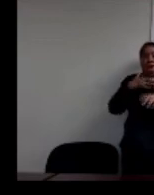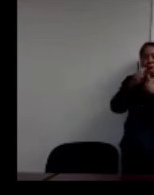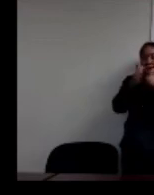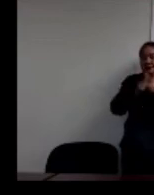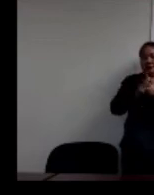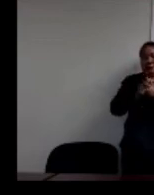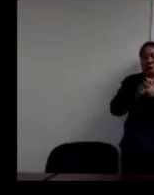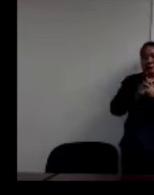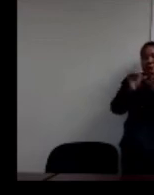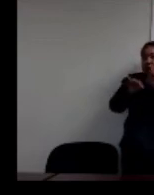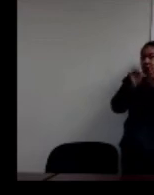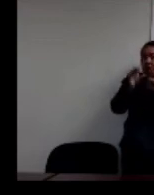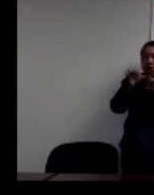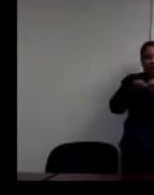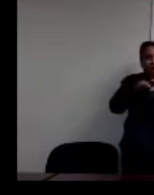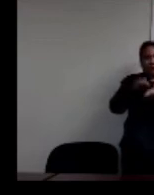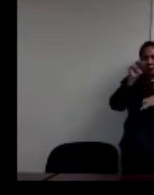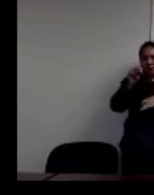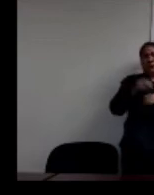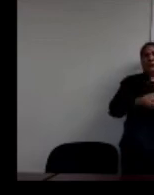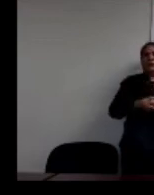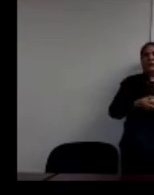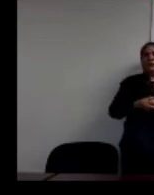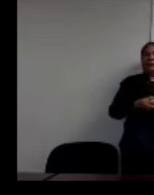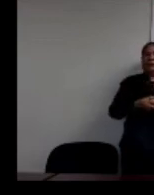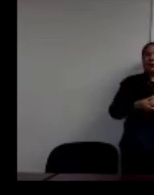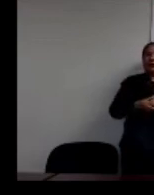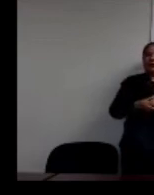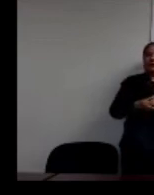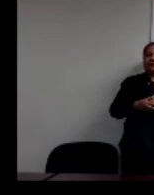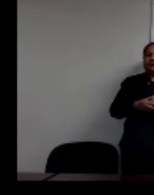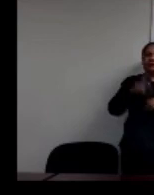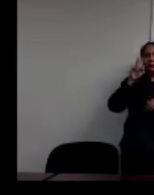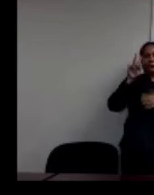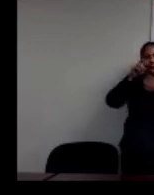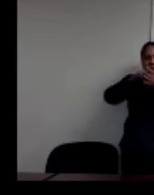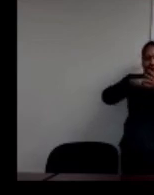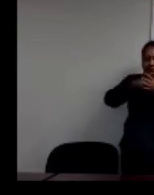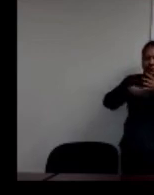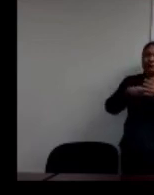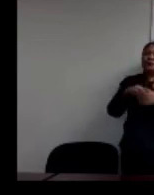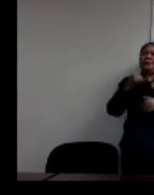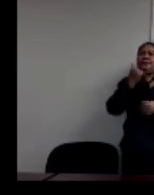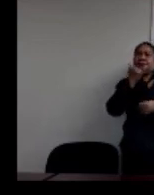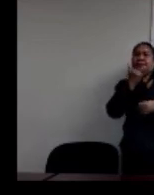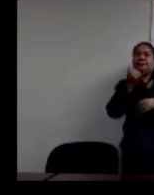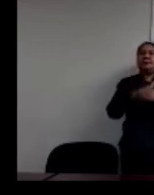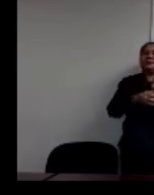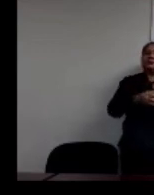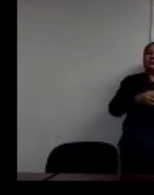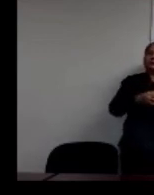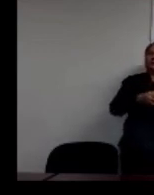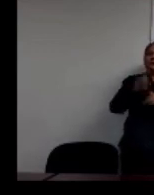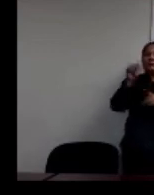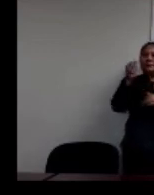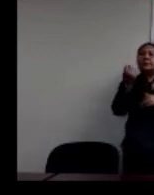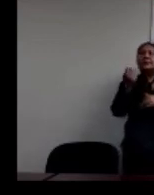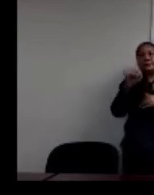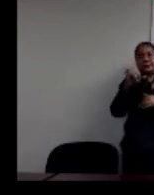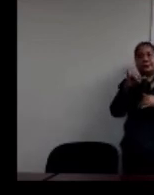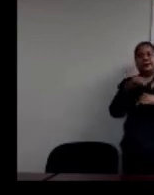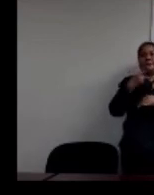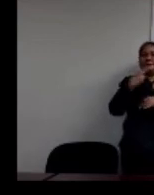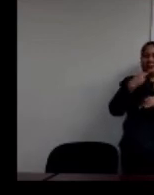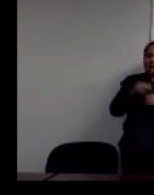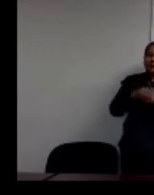grupo super mega funcional. No, eso es como tipo ensayo y error. A mí funcionó esa técnica, la continúo. Recuerden